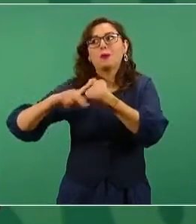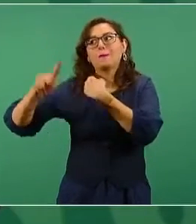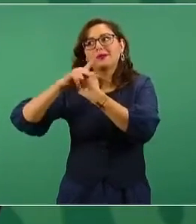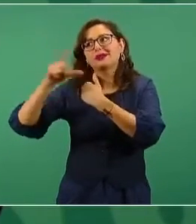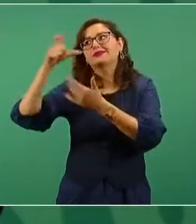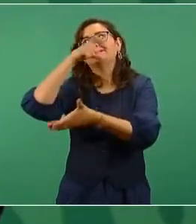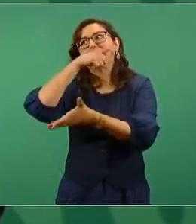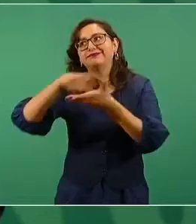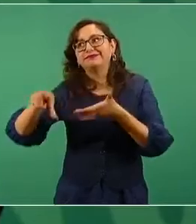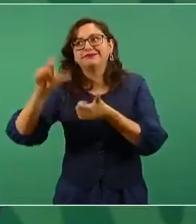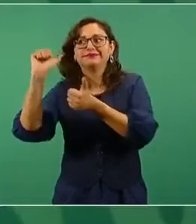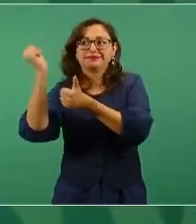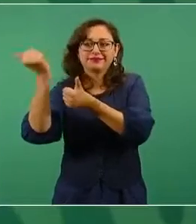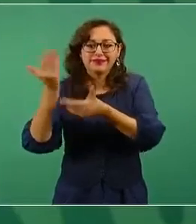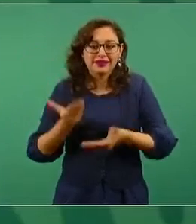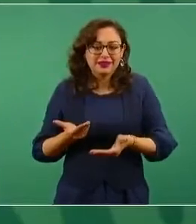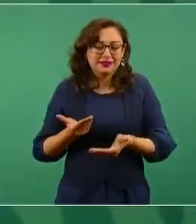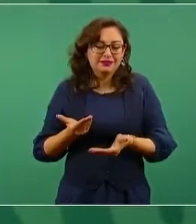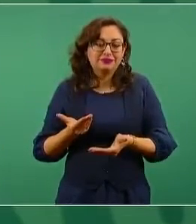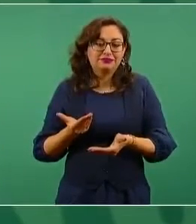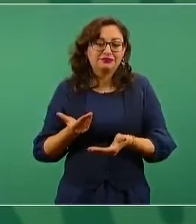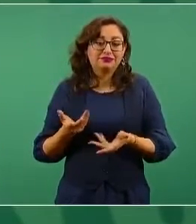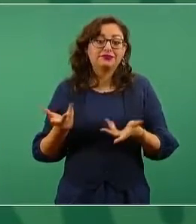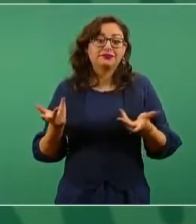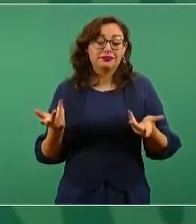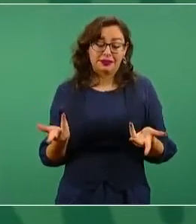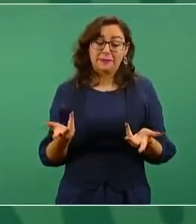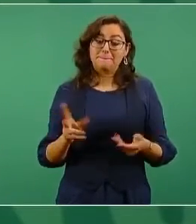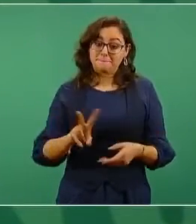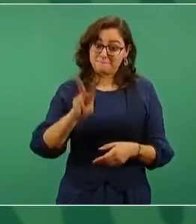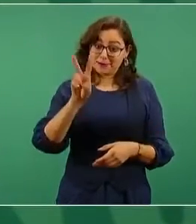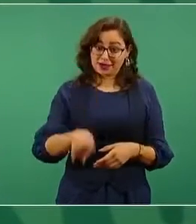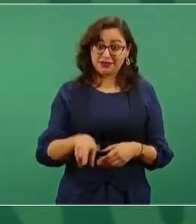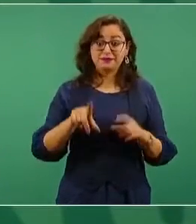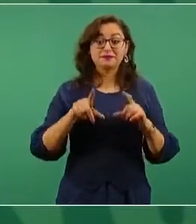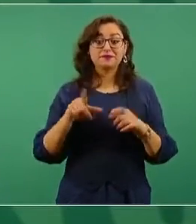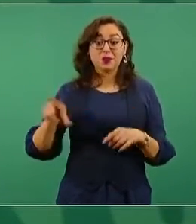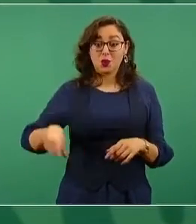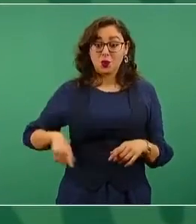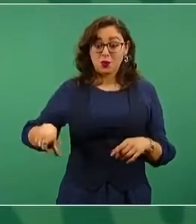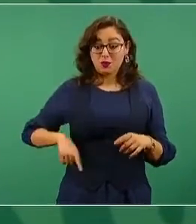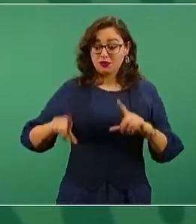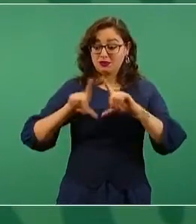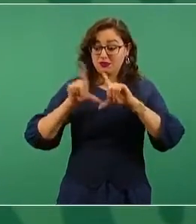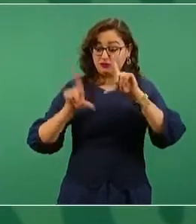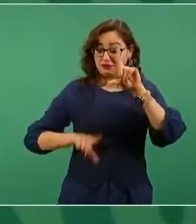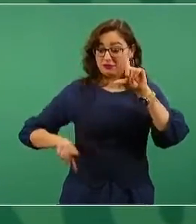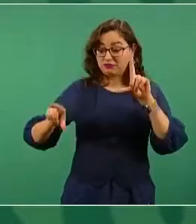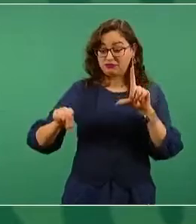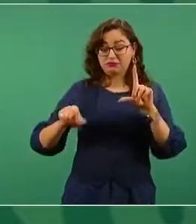aunque tenemos nosotros el compromiso de que